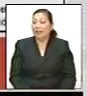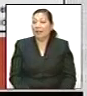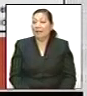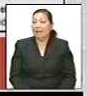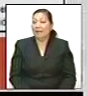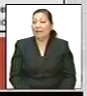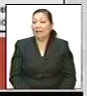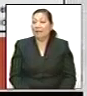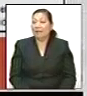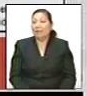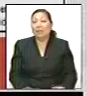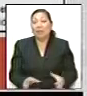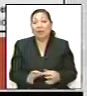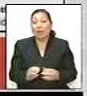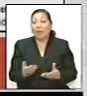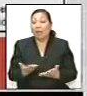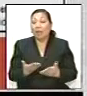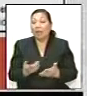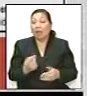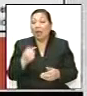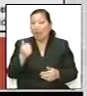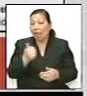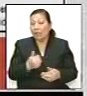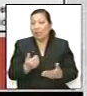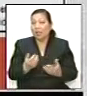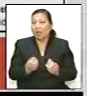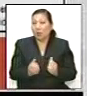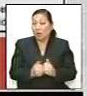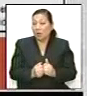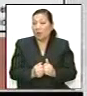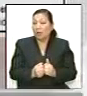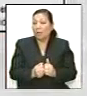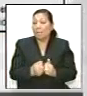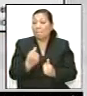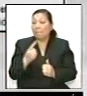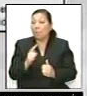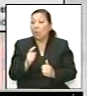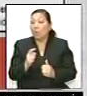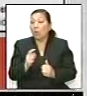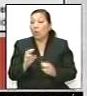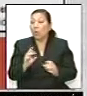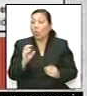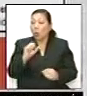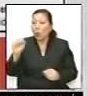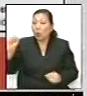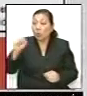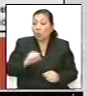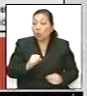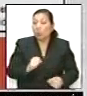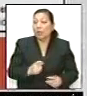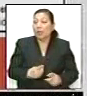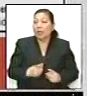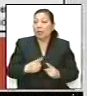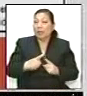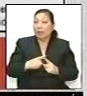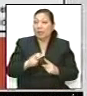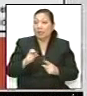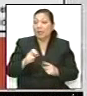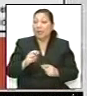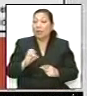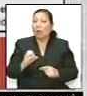la unión económica euroasiática que está compuesta por armenia bielorrusia kazajstán kirguizistán y